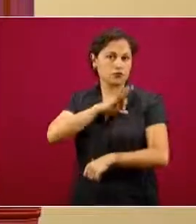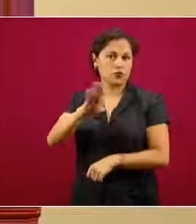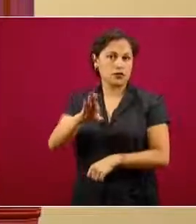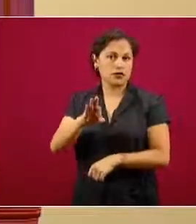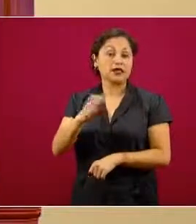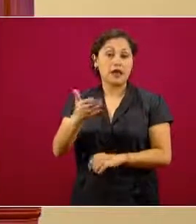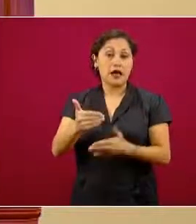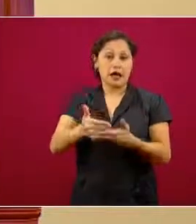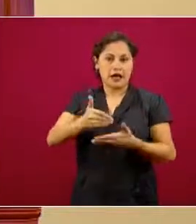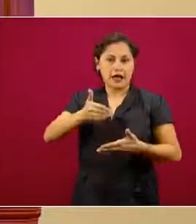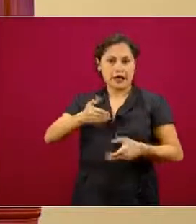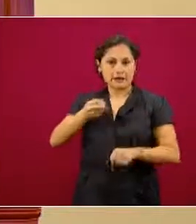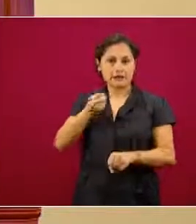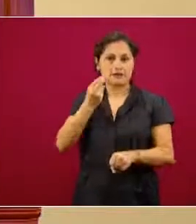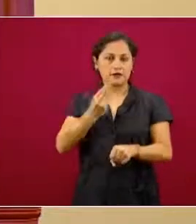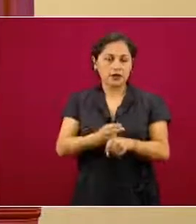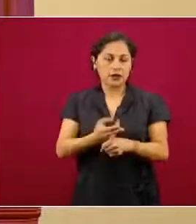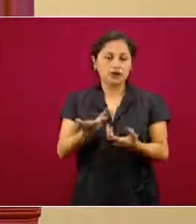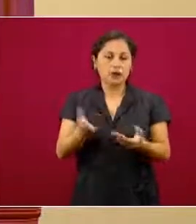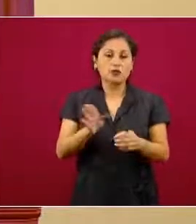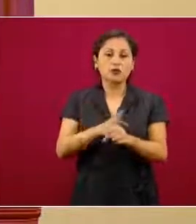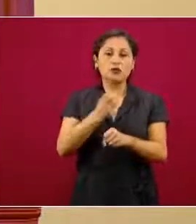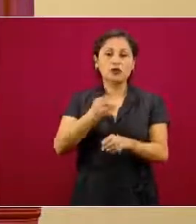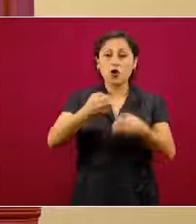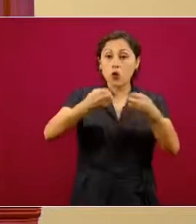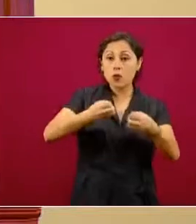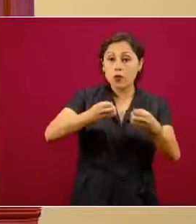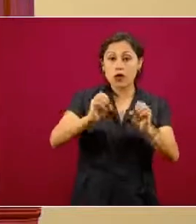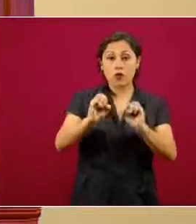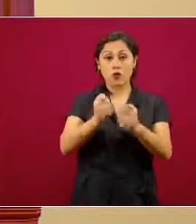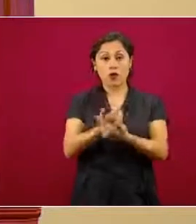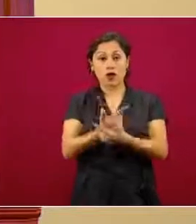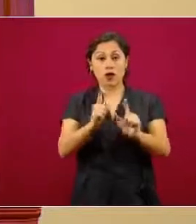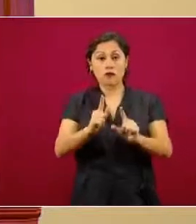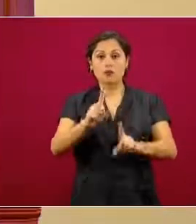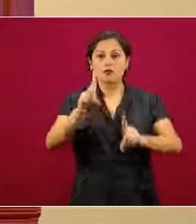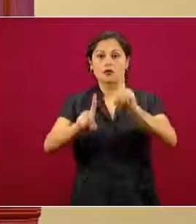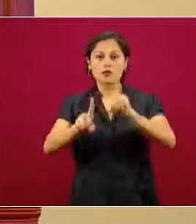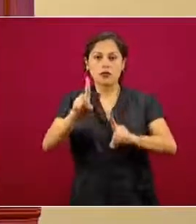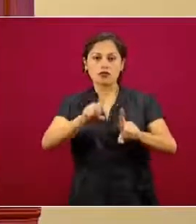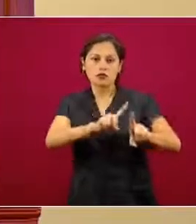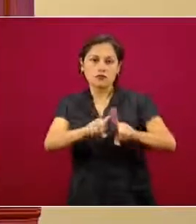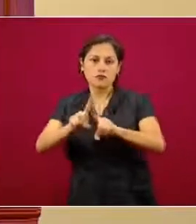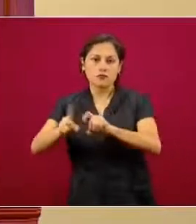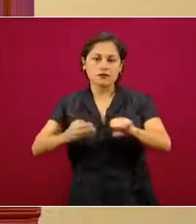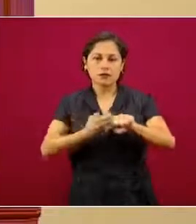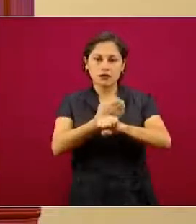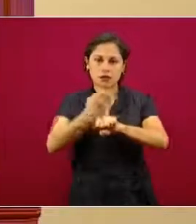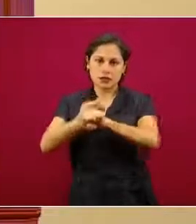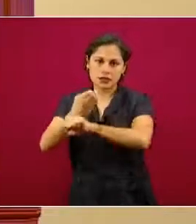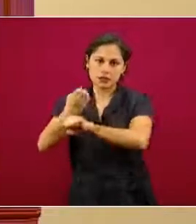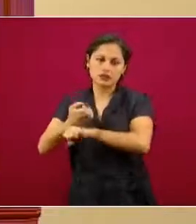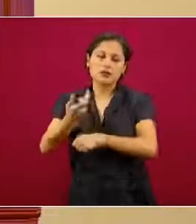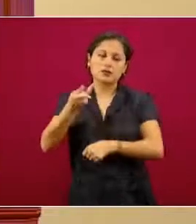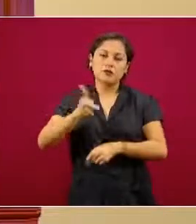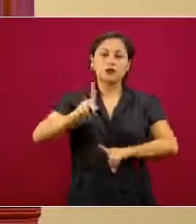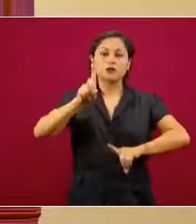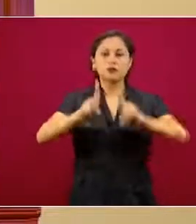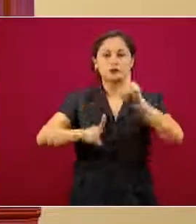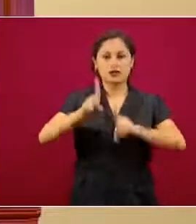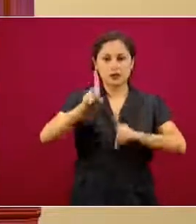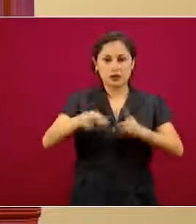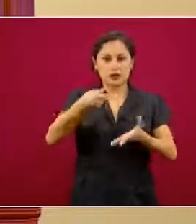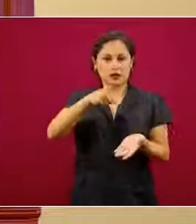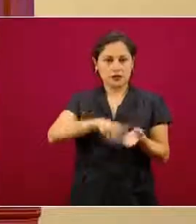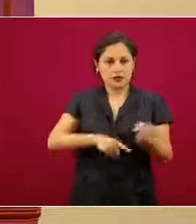y la ocupación pueden variar dependiendo del nivel de desagregación y por lo tanto del nivel geográfico en el cual